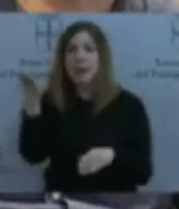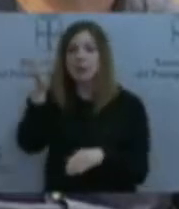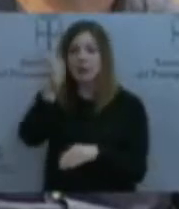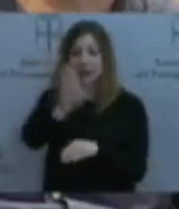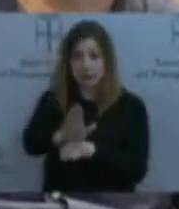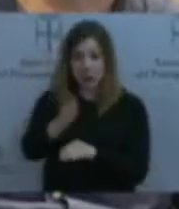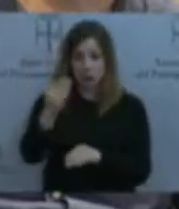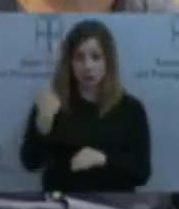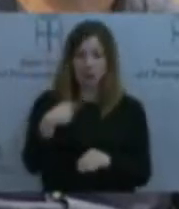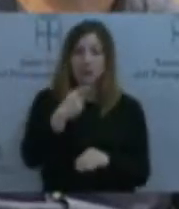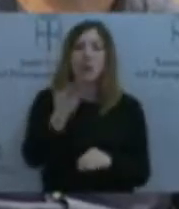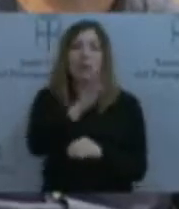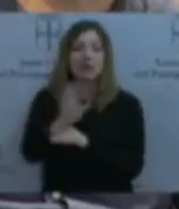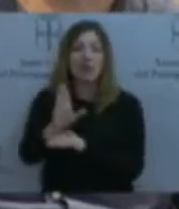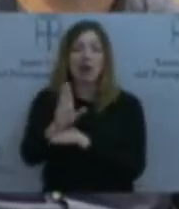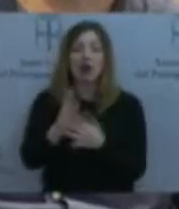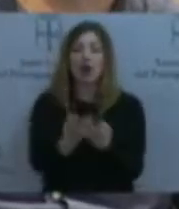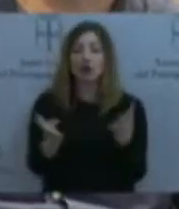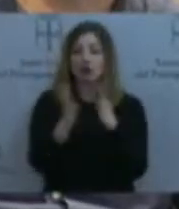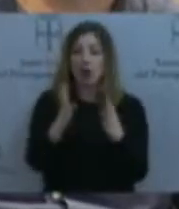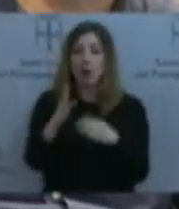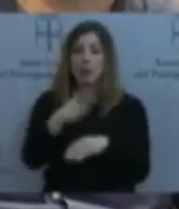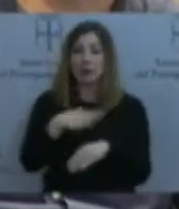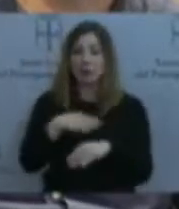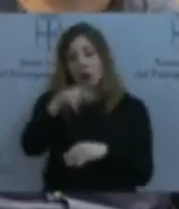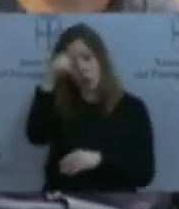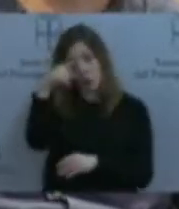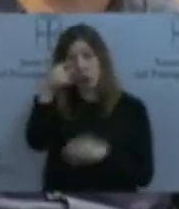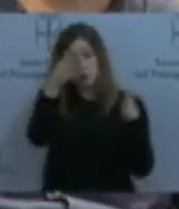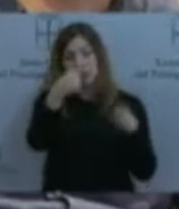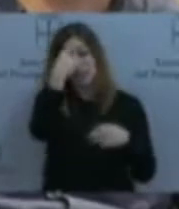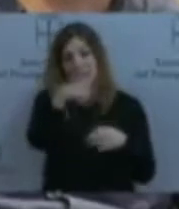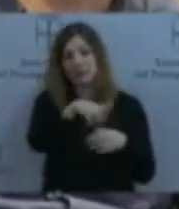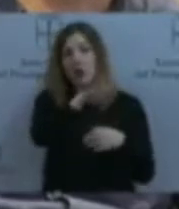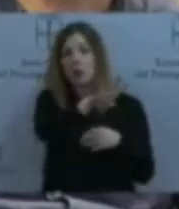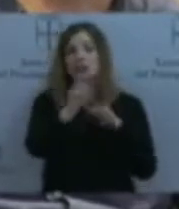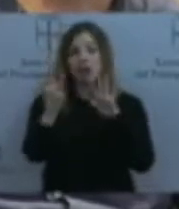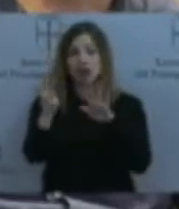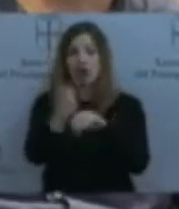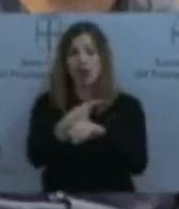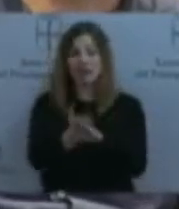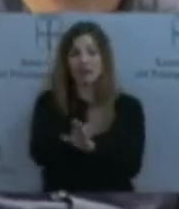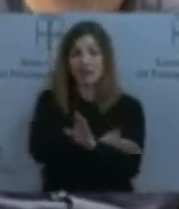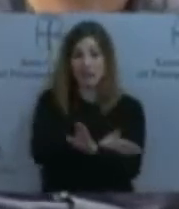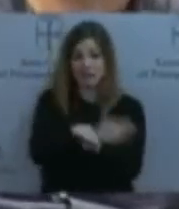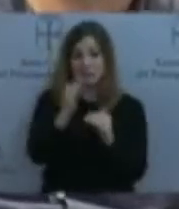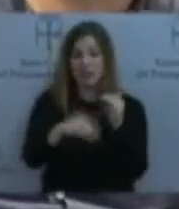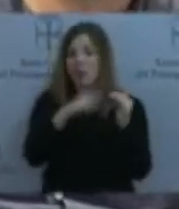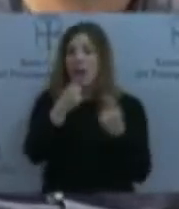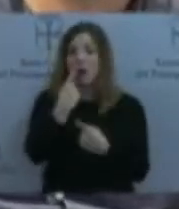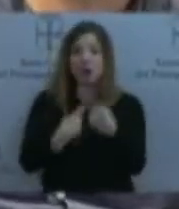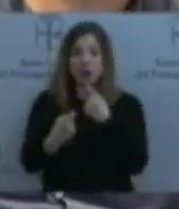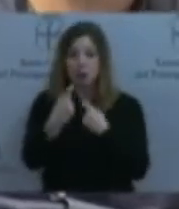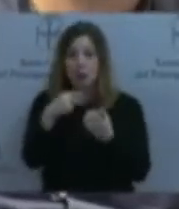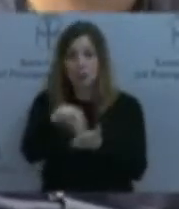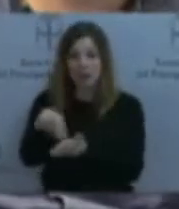de Patrimonio Cultural, como usted bien sabe, con menos de 48 horas de antelación para su consulta de manera presencial en la consejería, imposibilitando